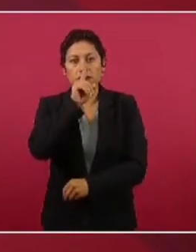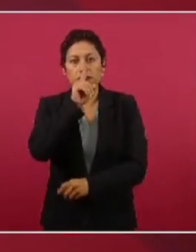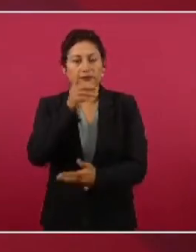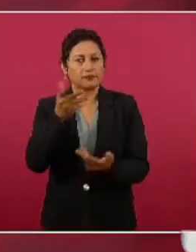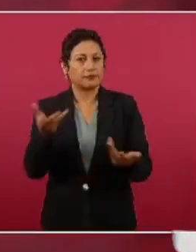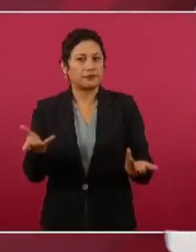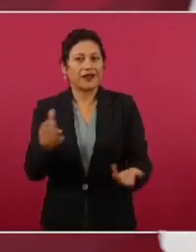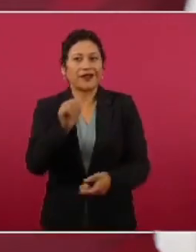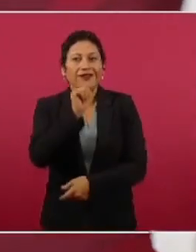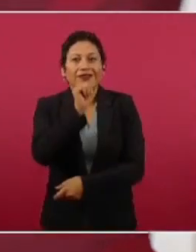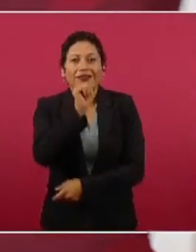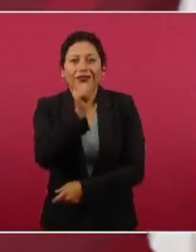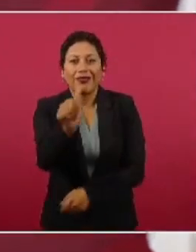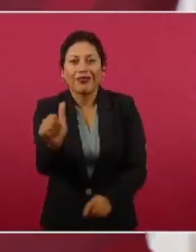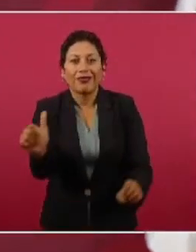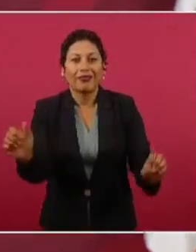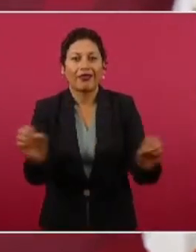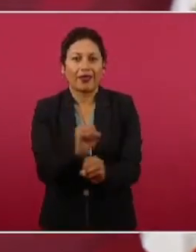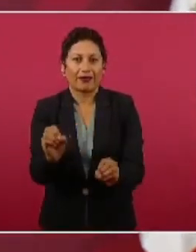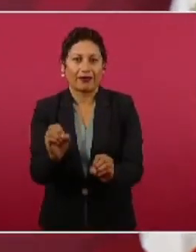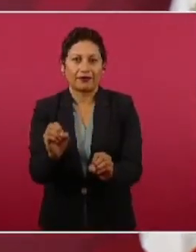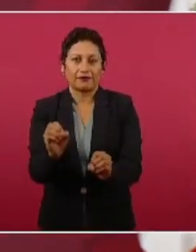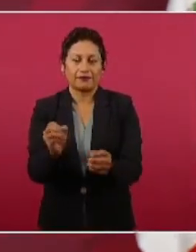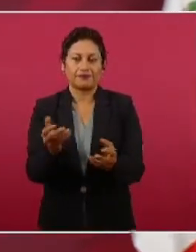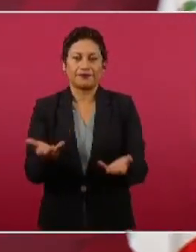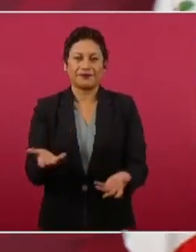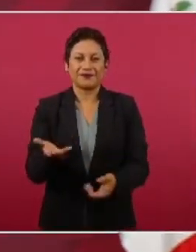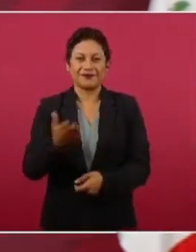Por eso, esto que estamos viviendo no es nuevo,